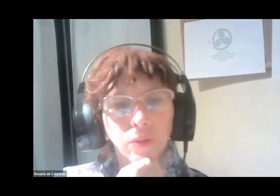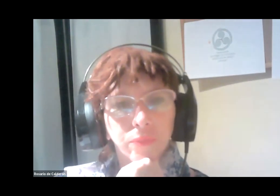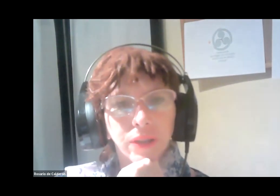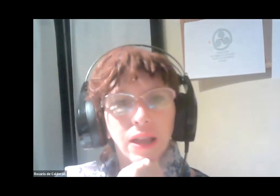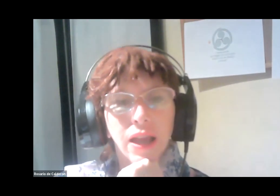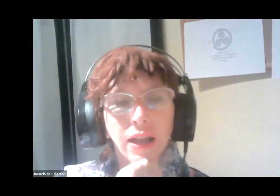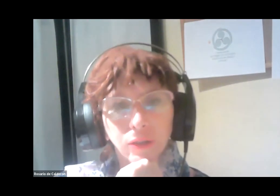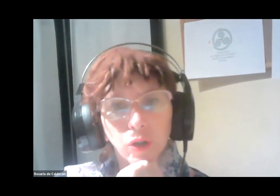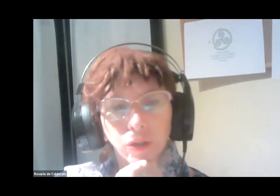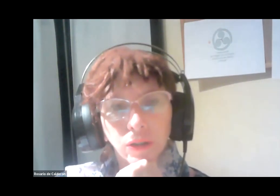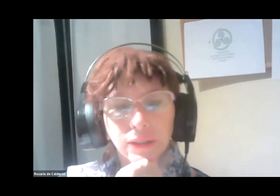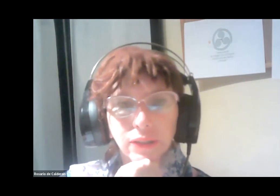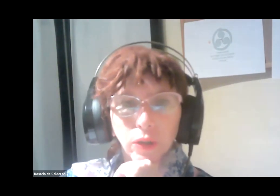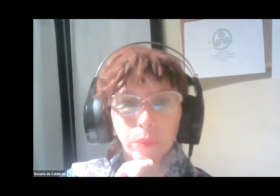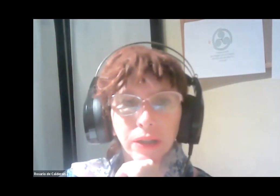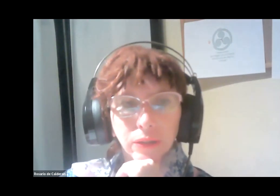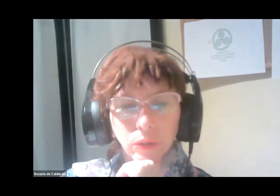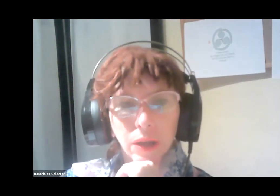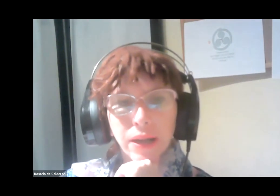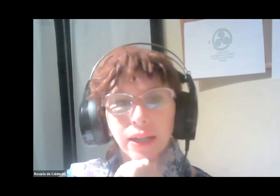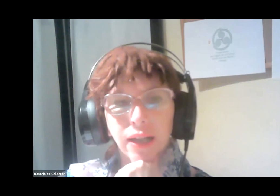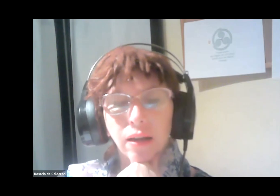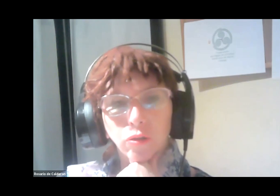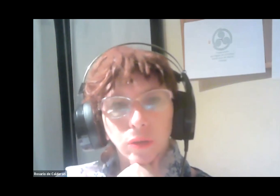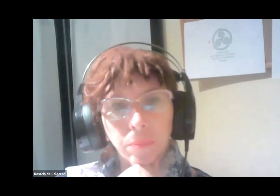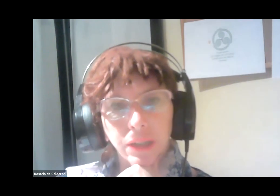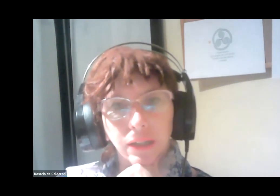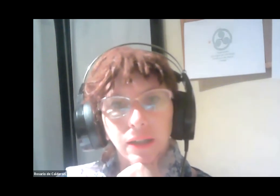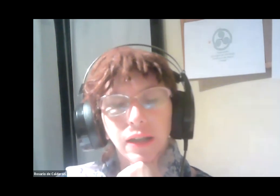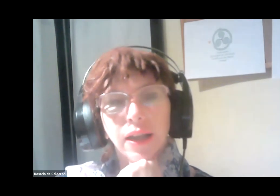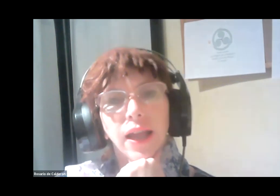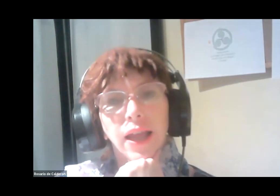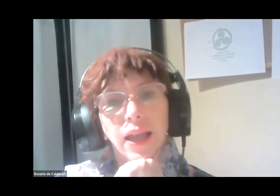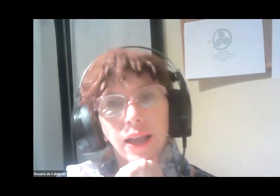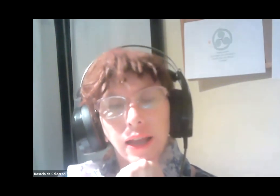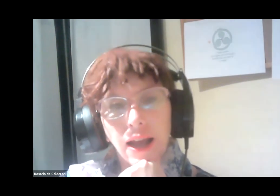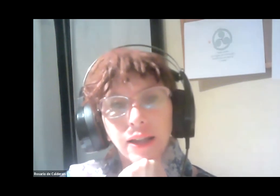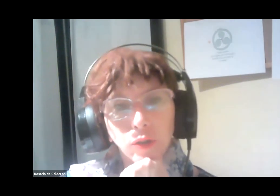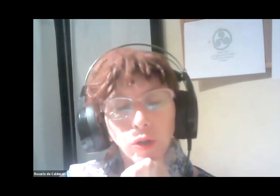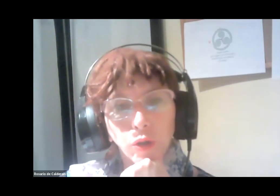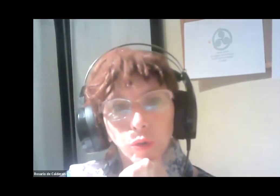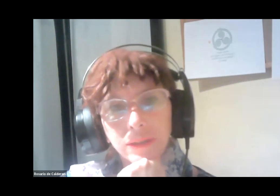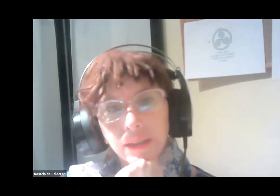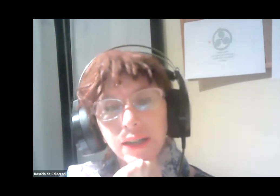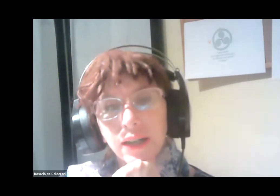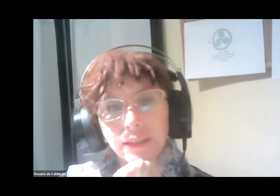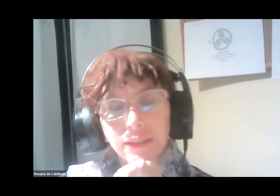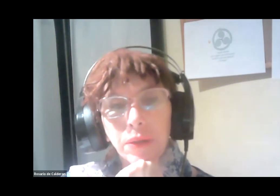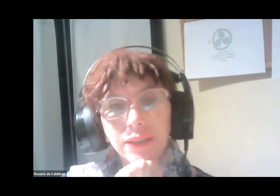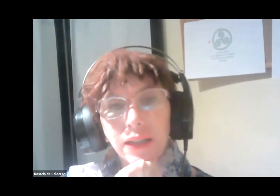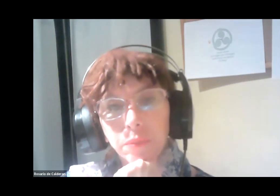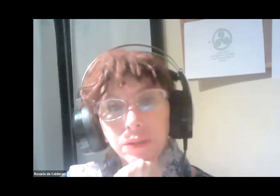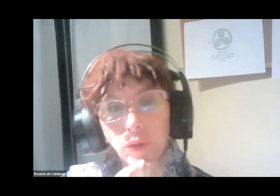caso antonio necesito que aprendas tu cámara de carlos también antonio tú vas a tener